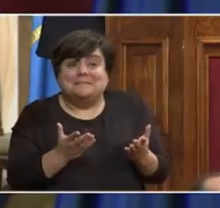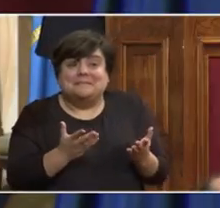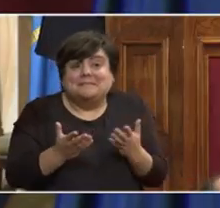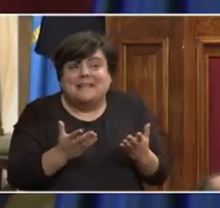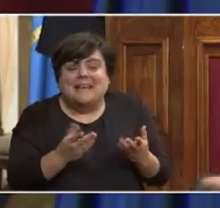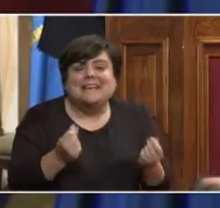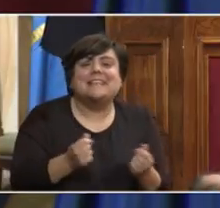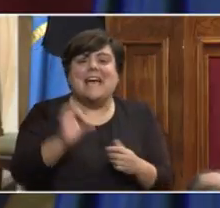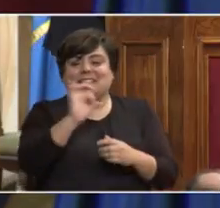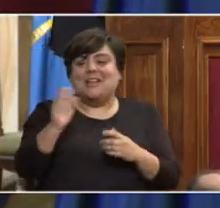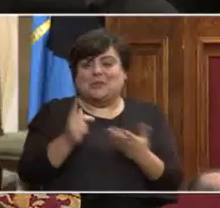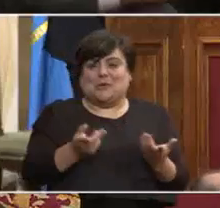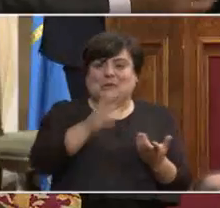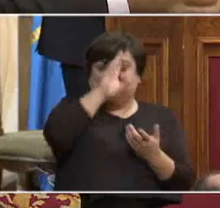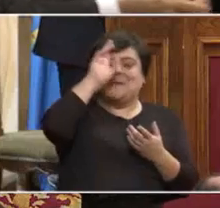en Saturno,